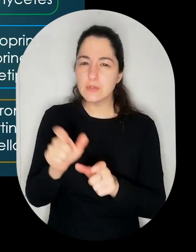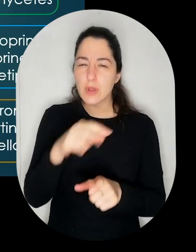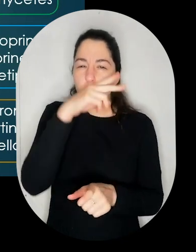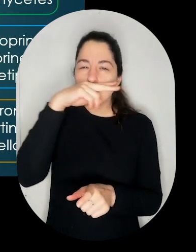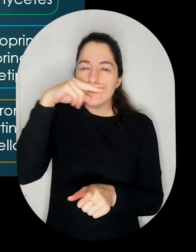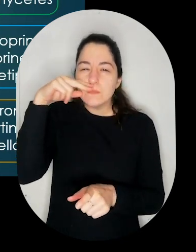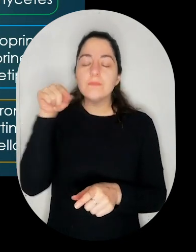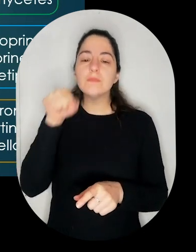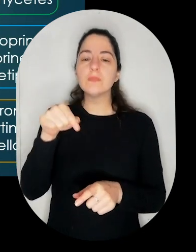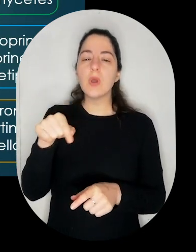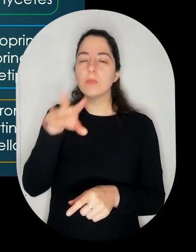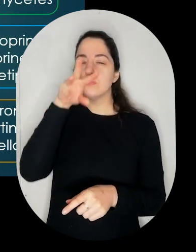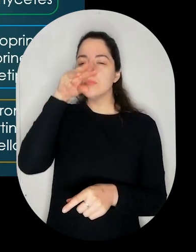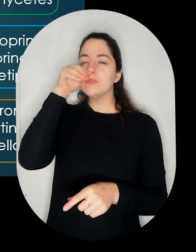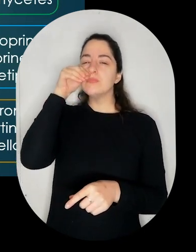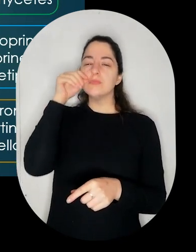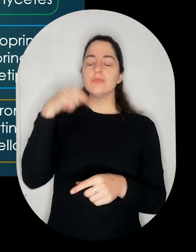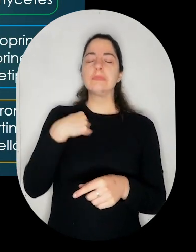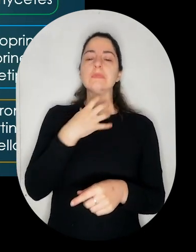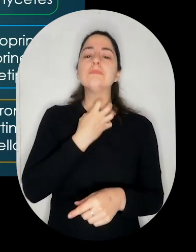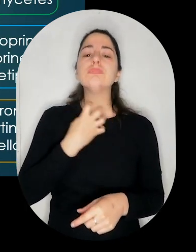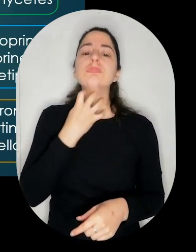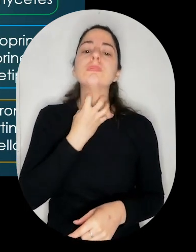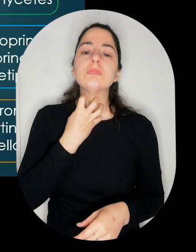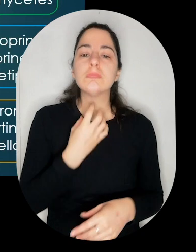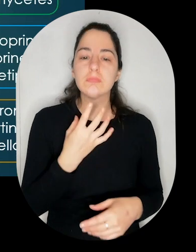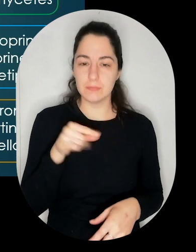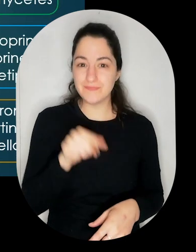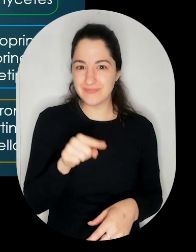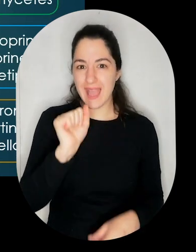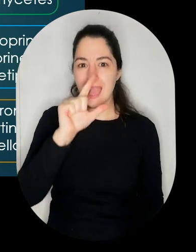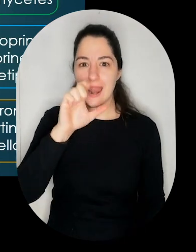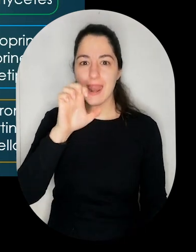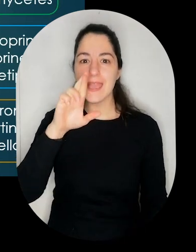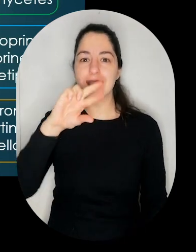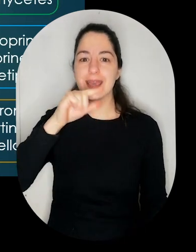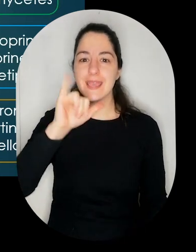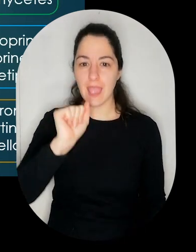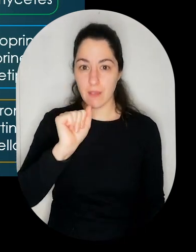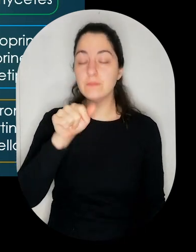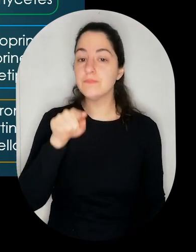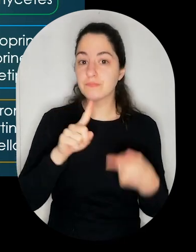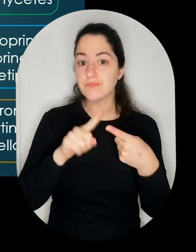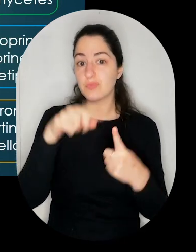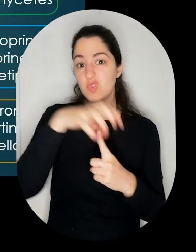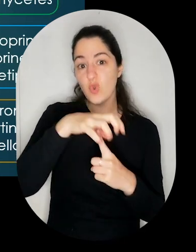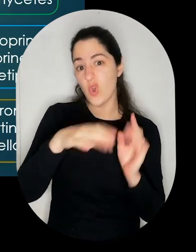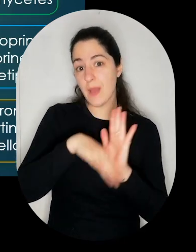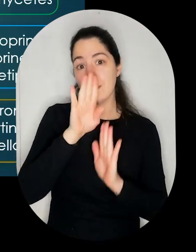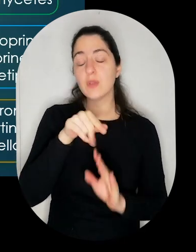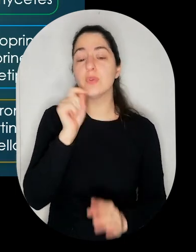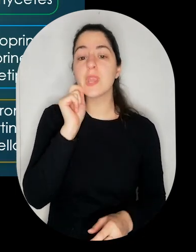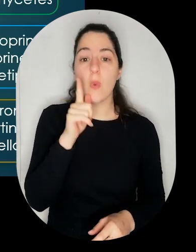a los hongos, particularmente a sus esporas. Y los hongos que más tienden a causar cuadros alérgicos de este